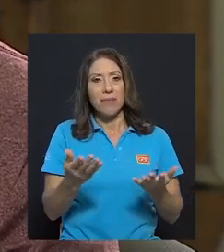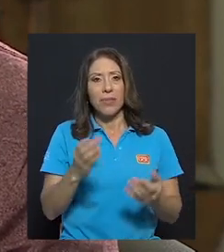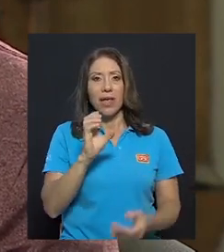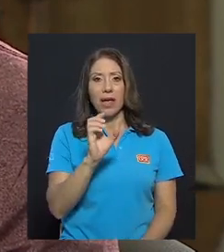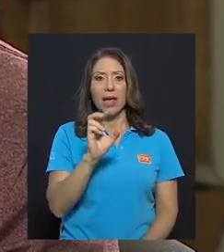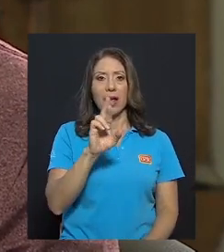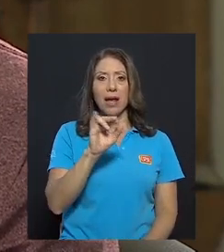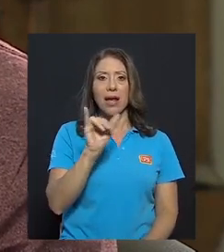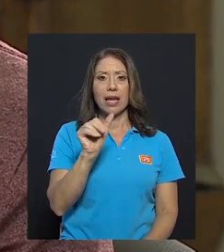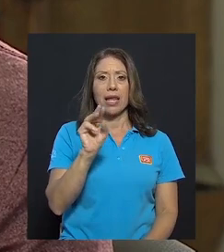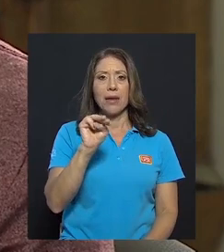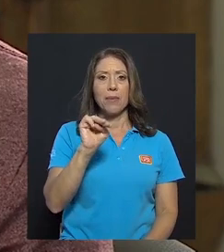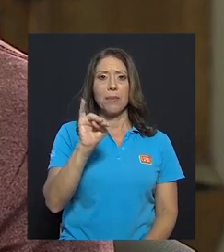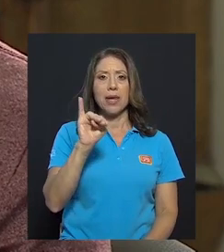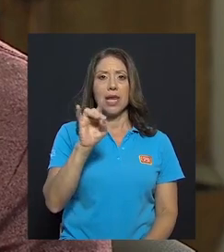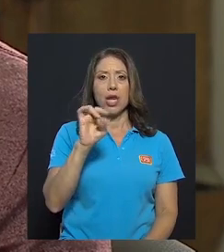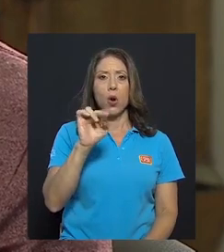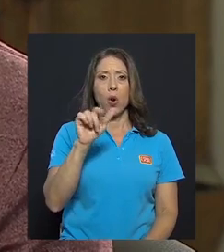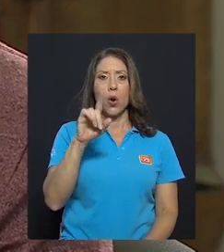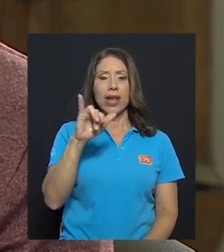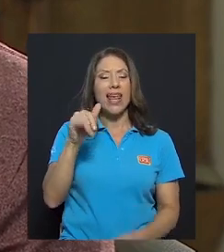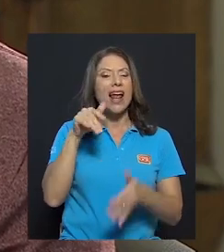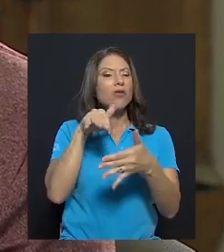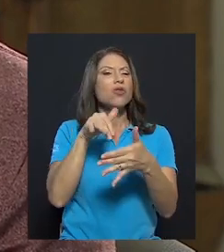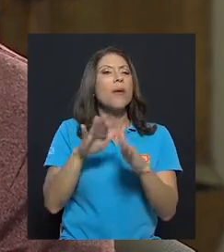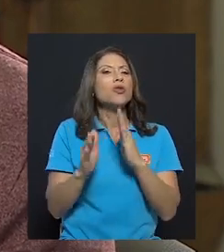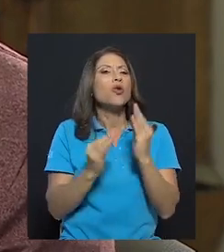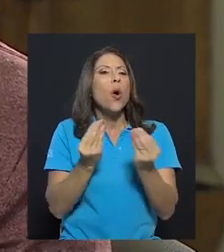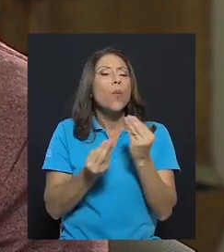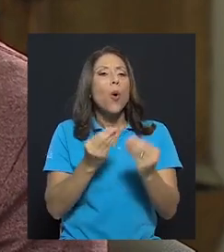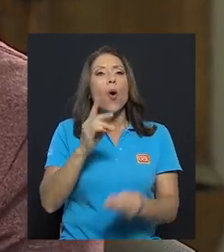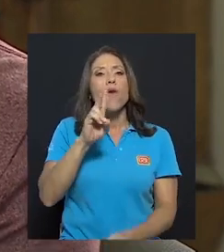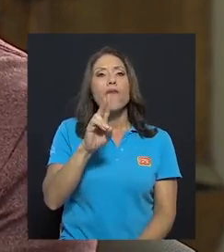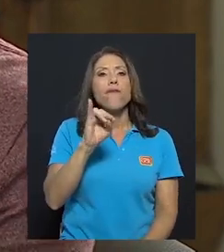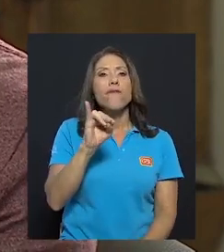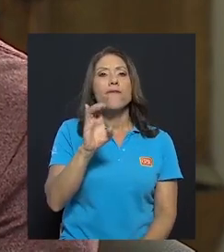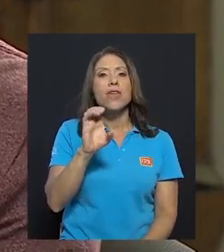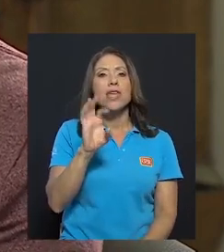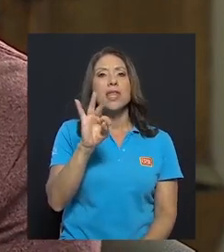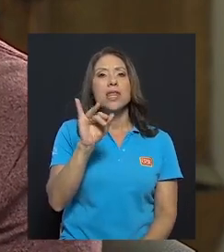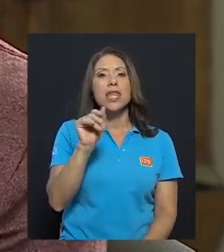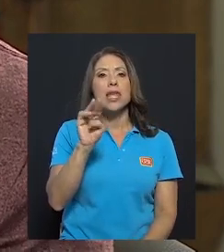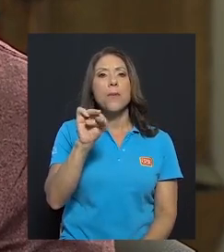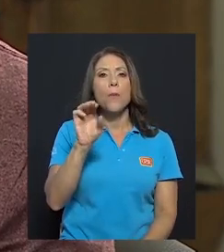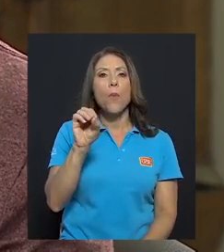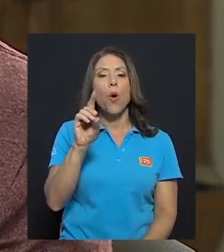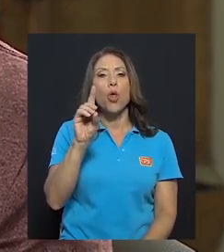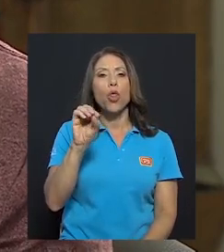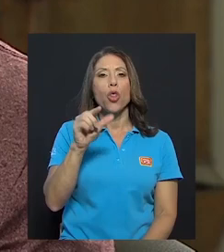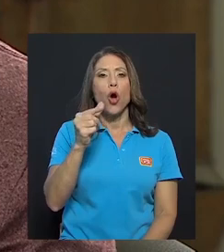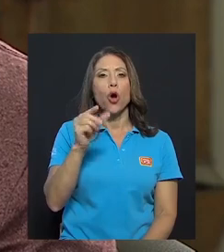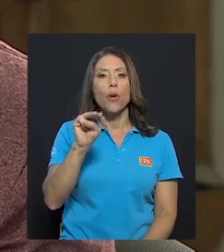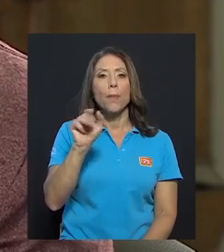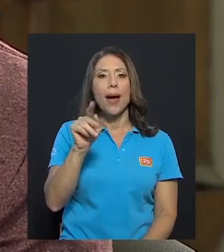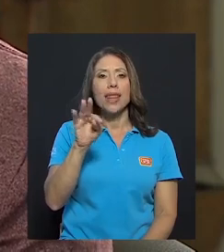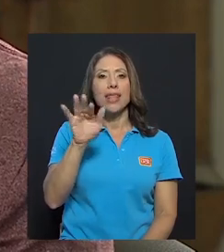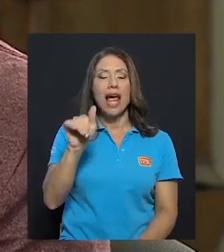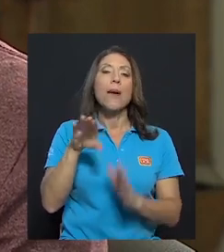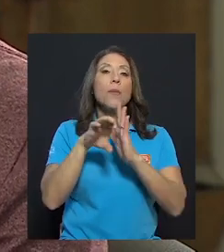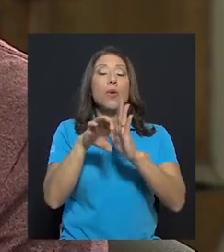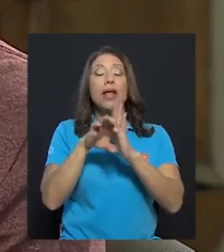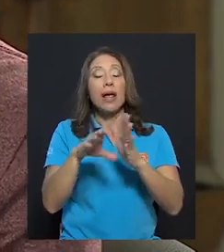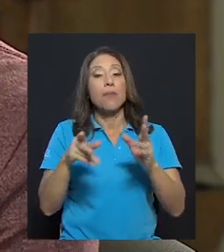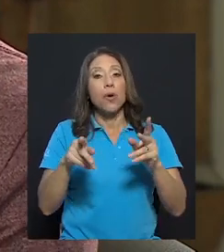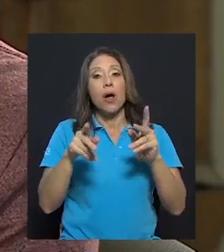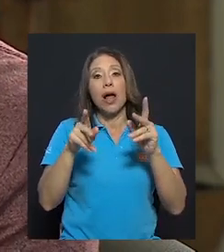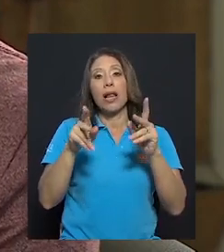desde la criminología lo estudiamos como víctima dogmática, que lo que se hace es que se niega el acceso a derechos que están,